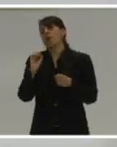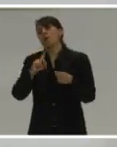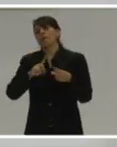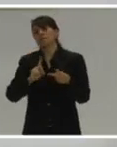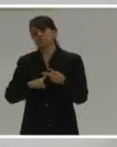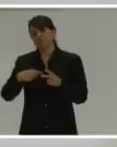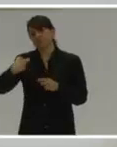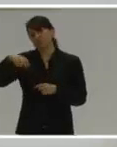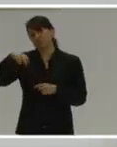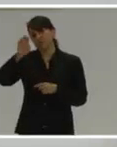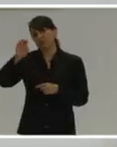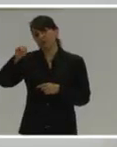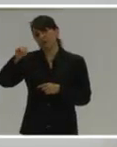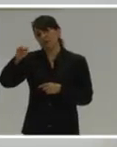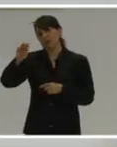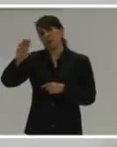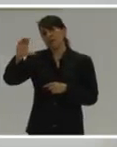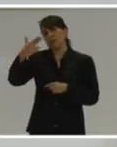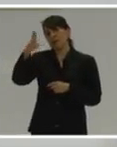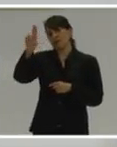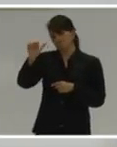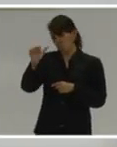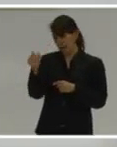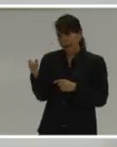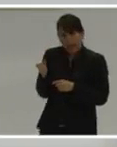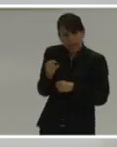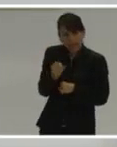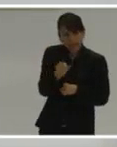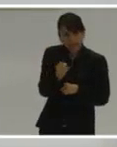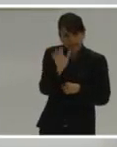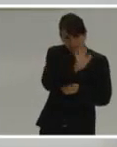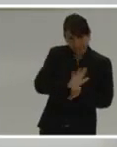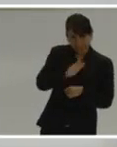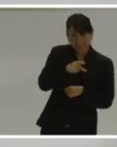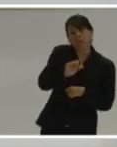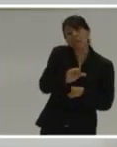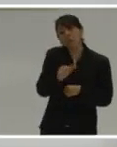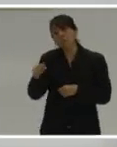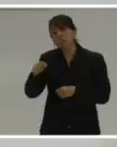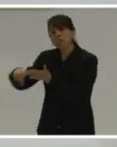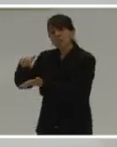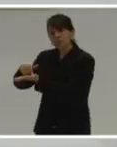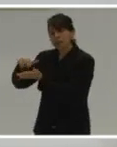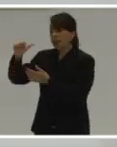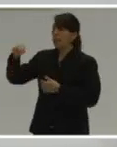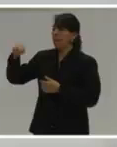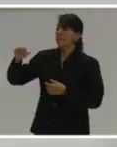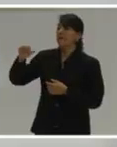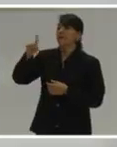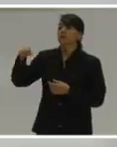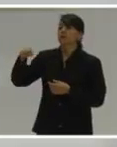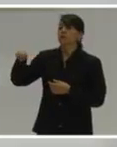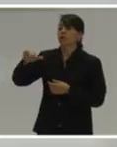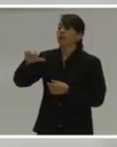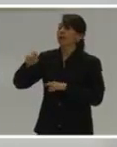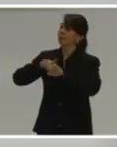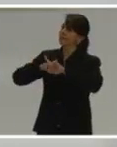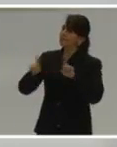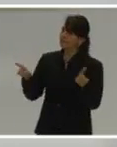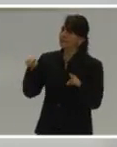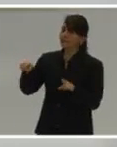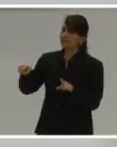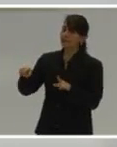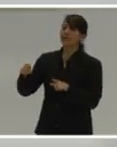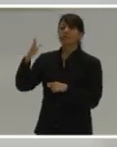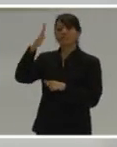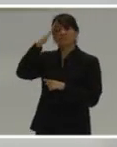en la Amazonía no es así, son autoridades hereditarias. Y nosotros tenemos la